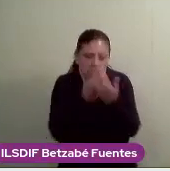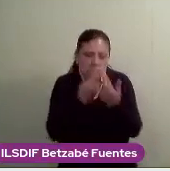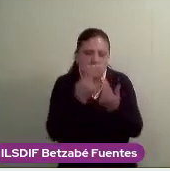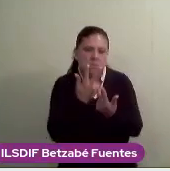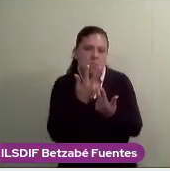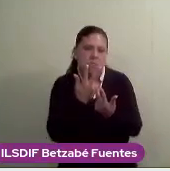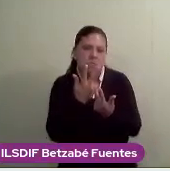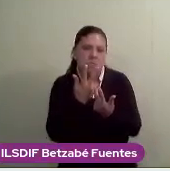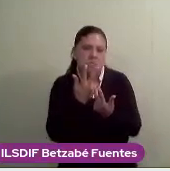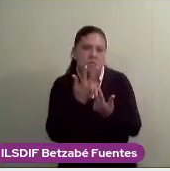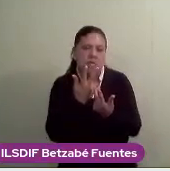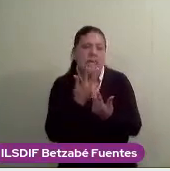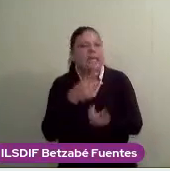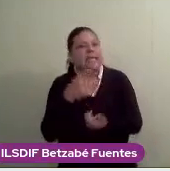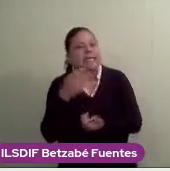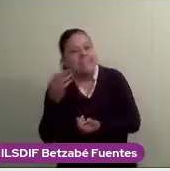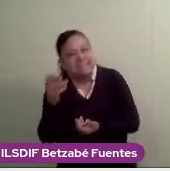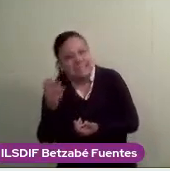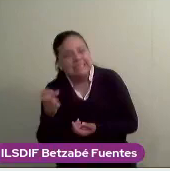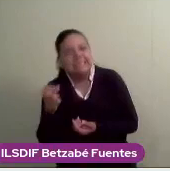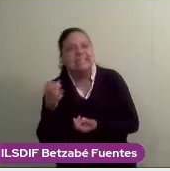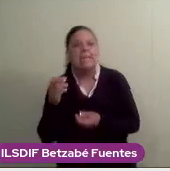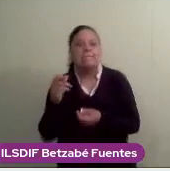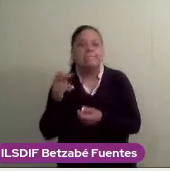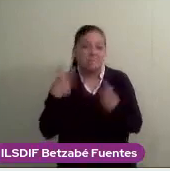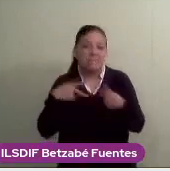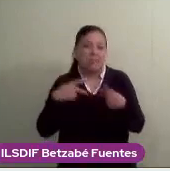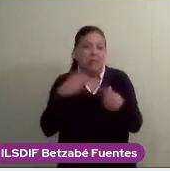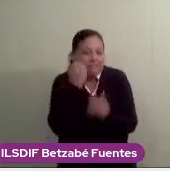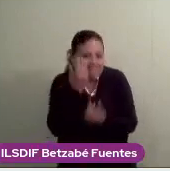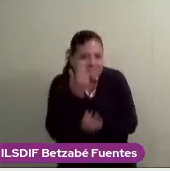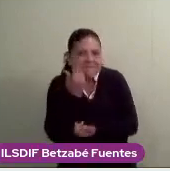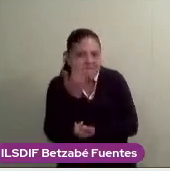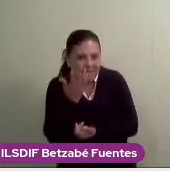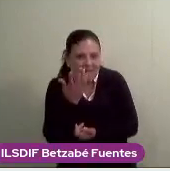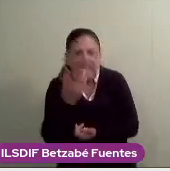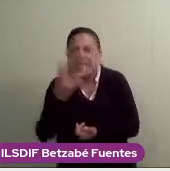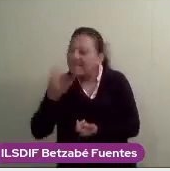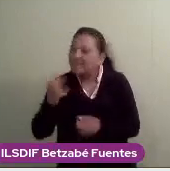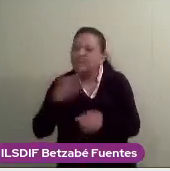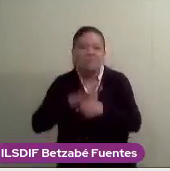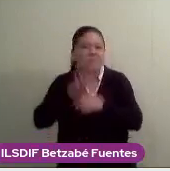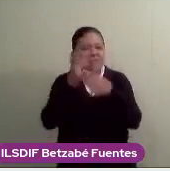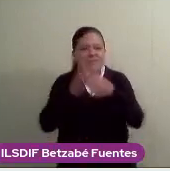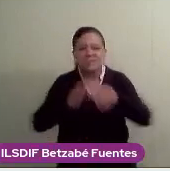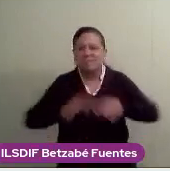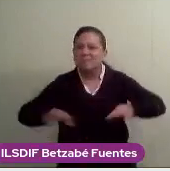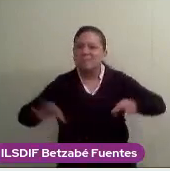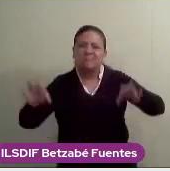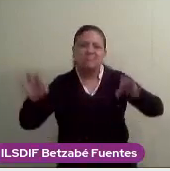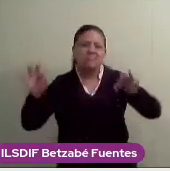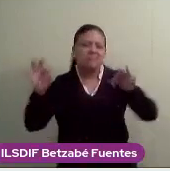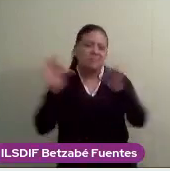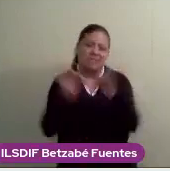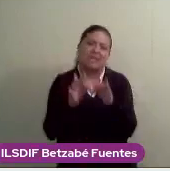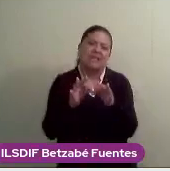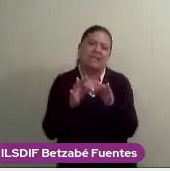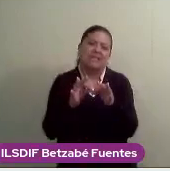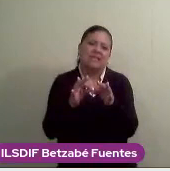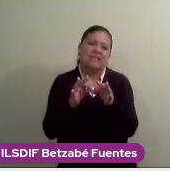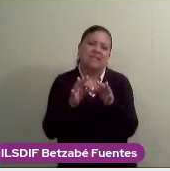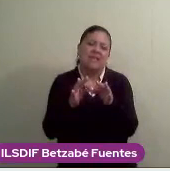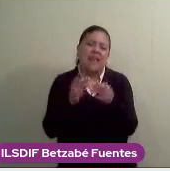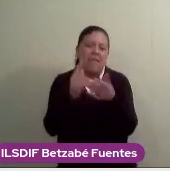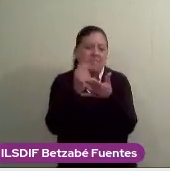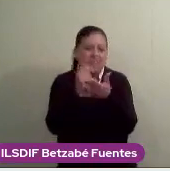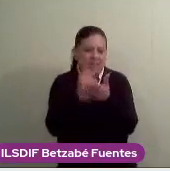persona quiere, que es el punto principal, ¿no? Lo más importante en la parte de la psicoterapia, de la